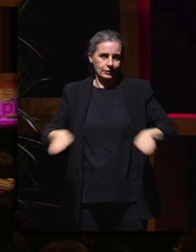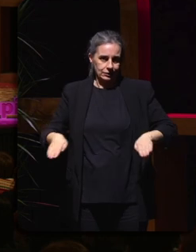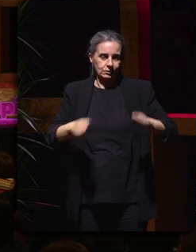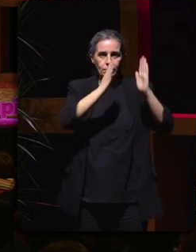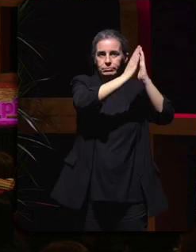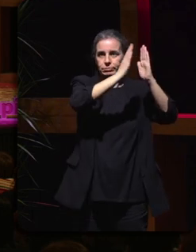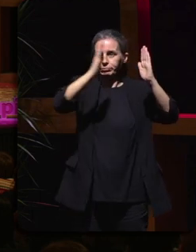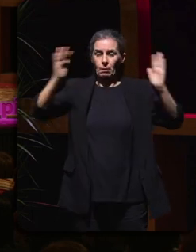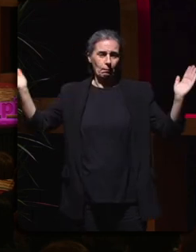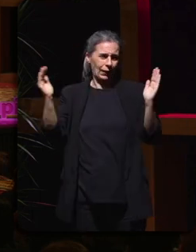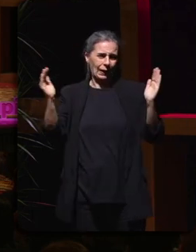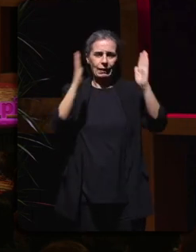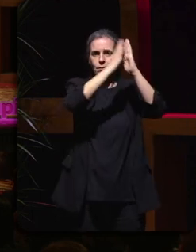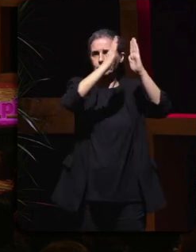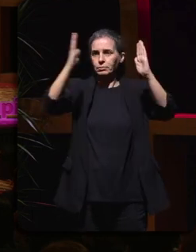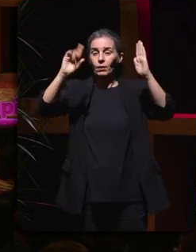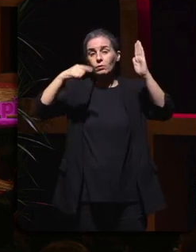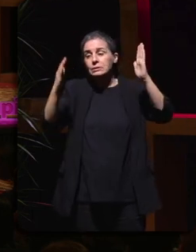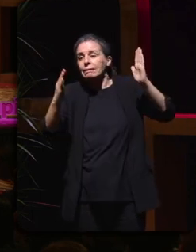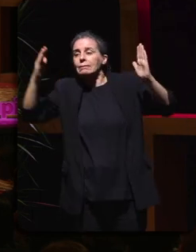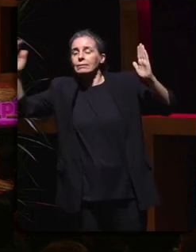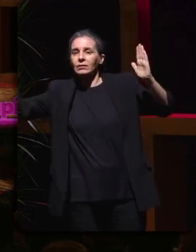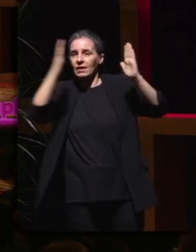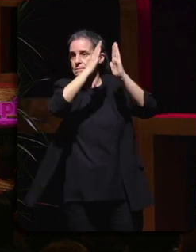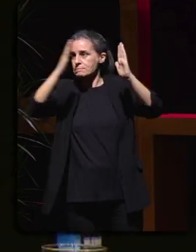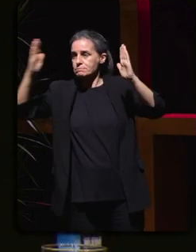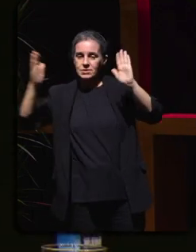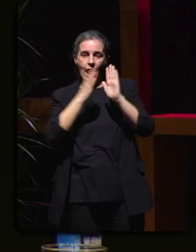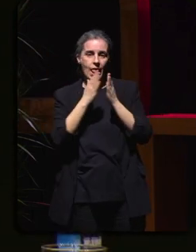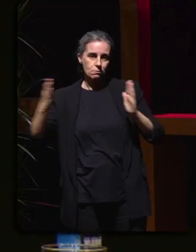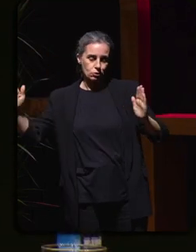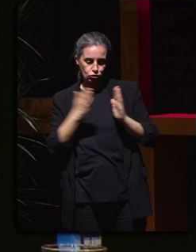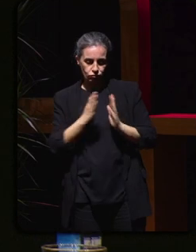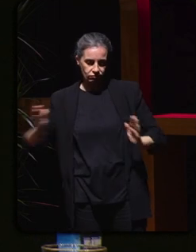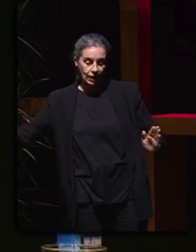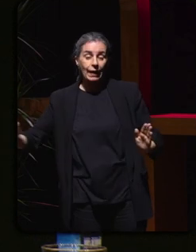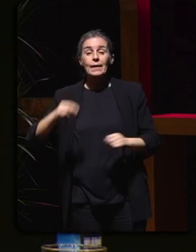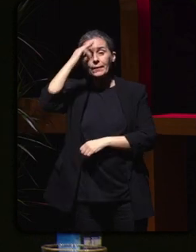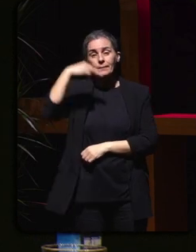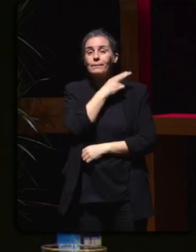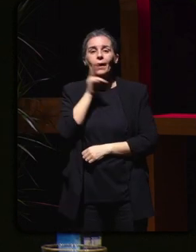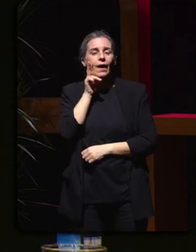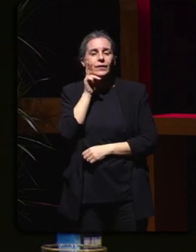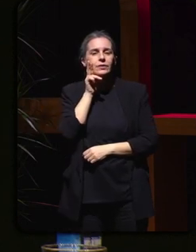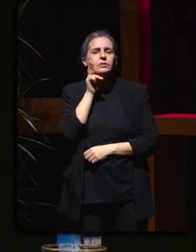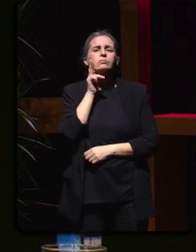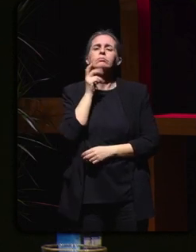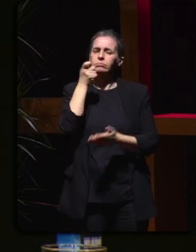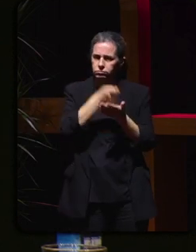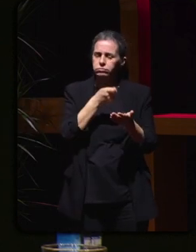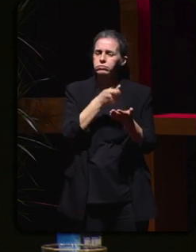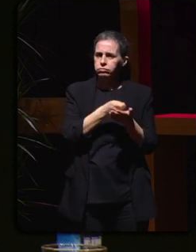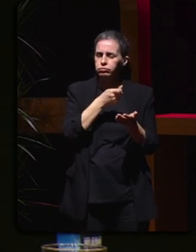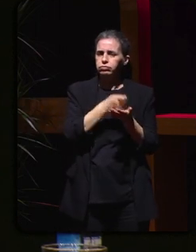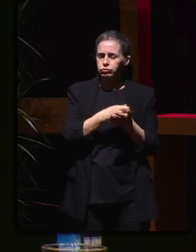lo fuera así chiquitita que con el paso del tiempo se amplió un poco y habían los libros que había y mi madre y mi padre compraron con muchísimo esfuerzo y pagando a